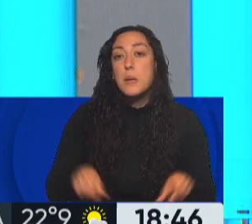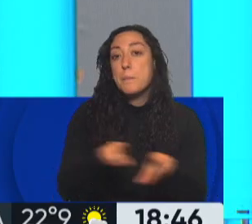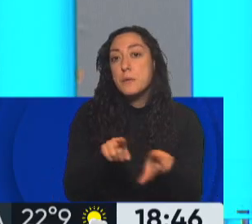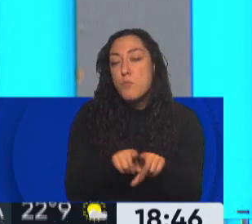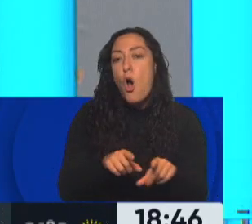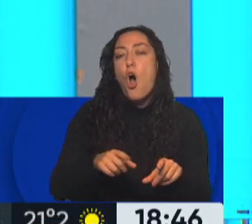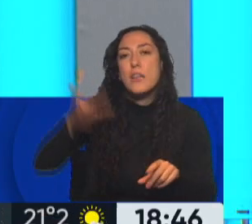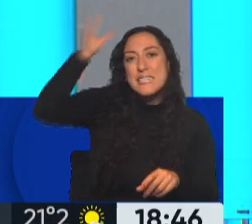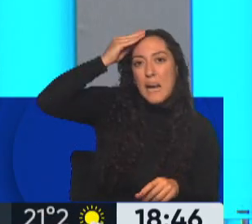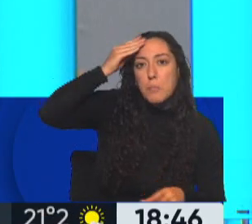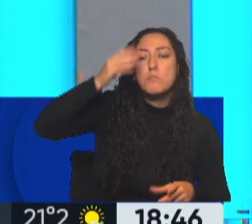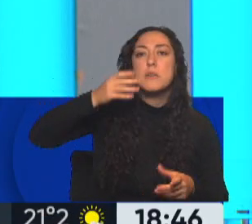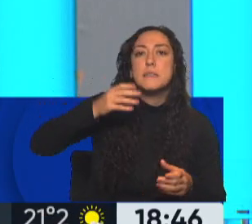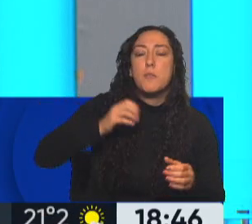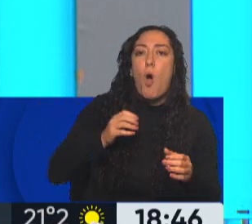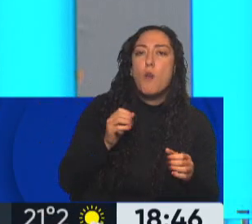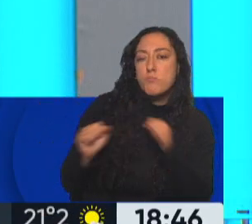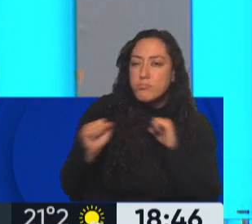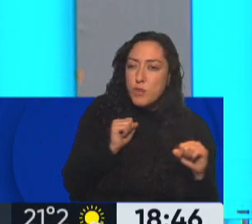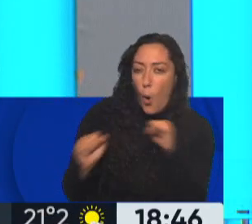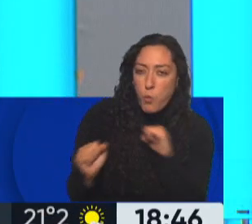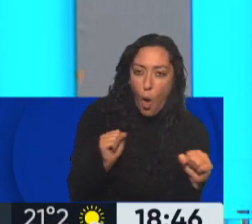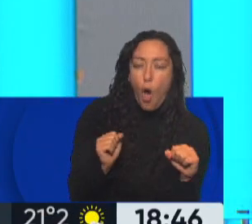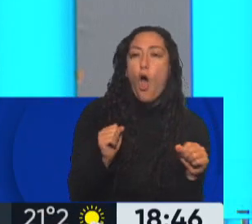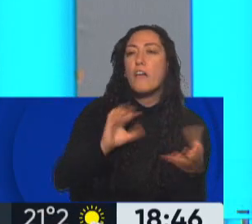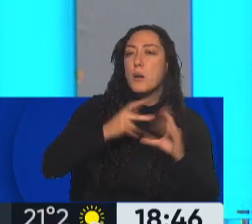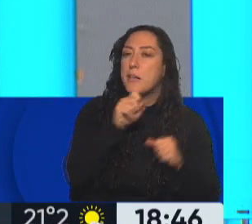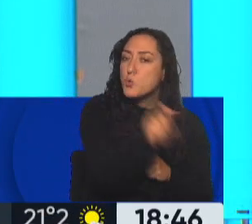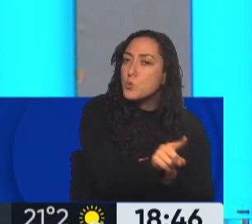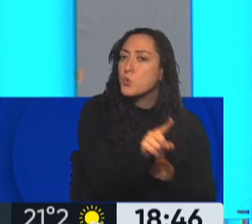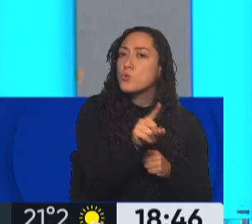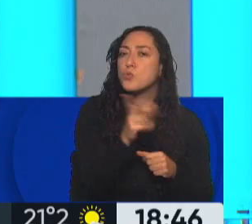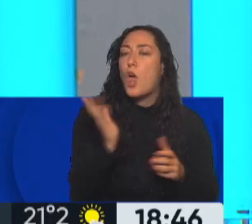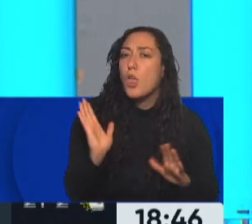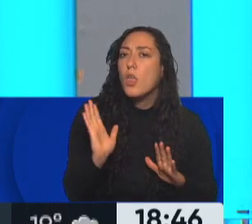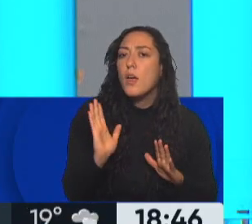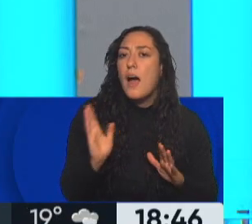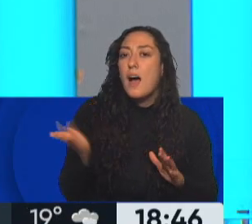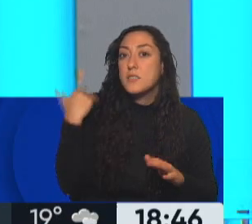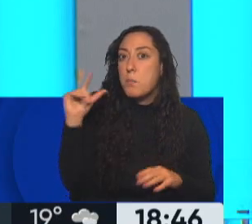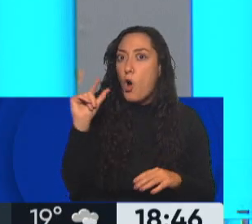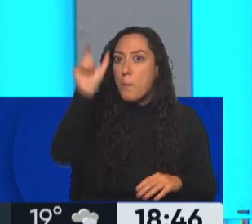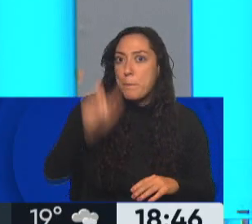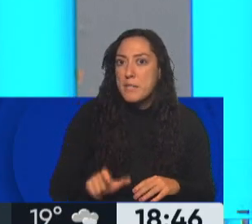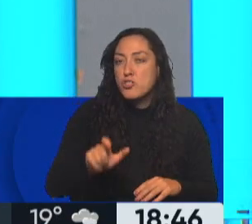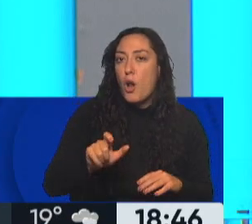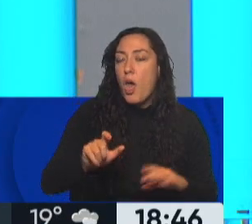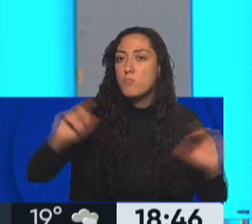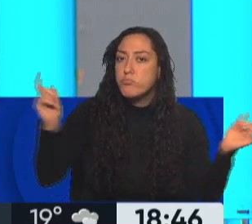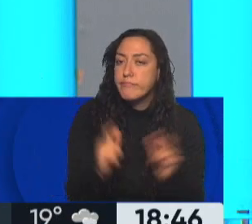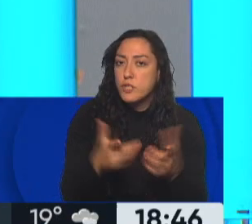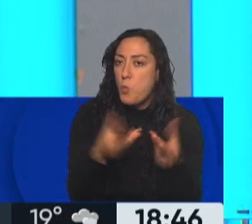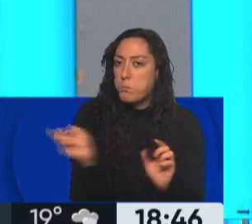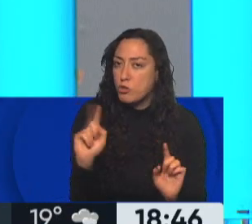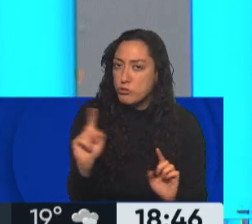disparadores que da Trump. Lo veíamos en Canadá también, donde era un Justin Trudeau que acaba de retirarse con la popularidad en baja, pero que los anuncios